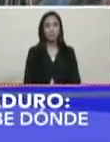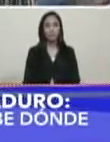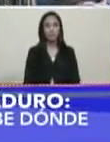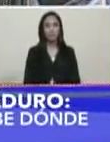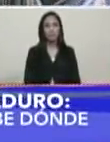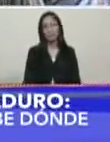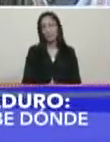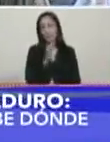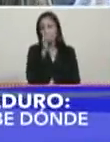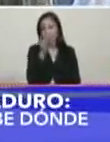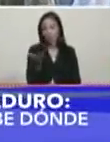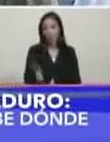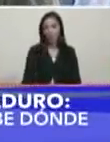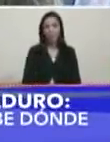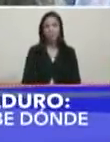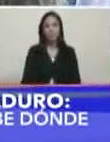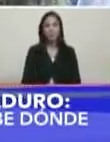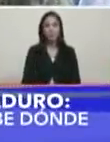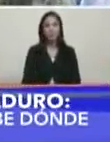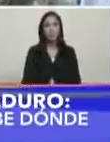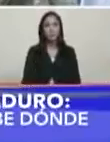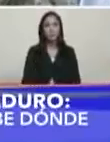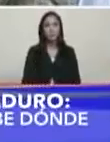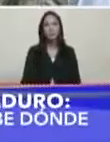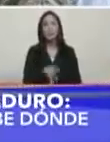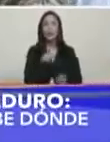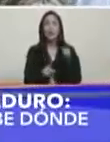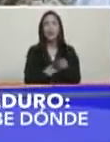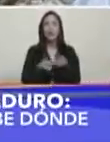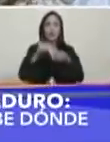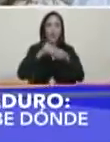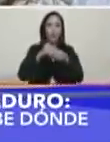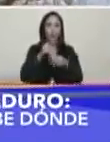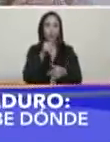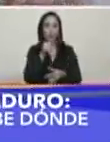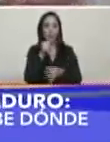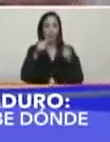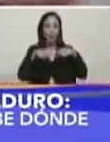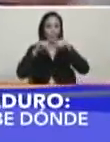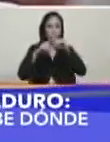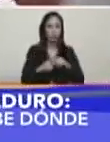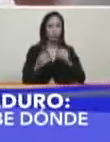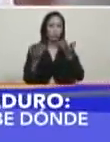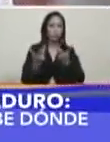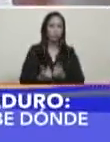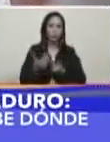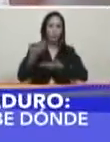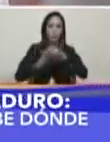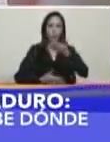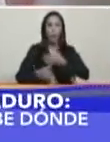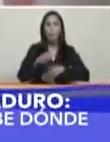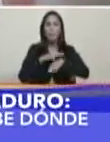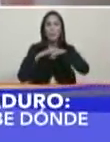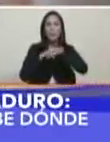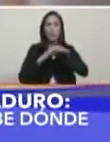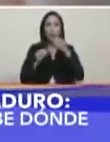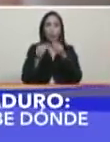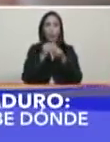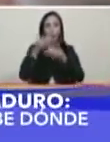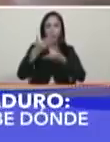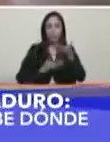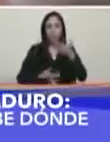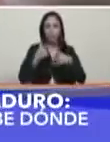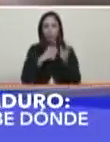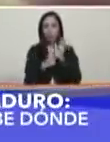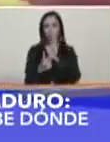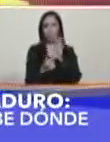Un show barato. Aquí hay algunos datos que me proporcionó el ministro de Alimentación que los comparto